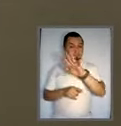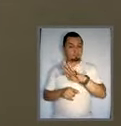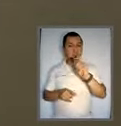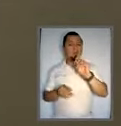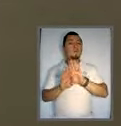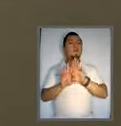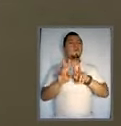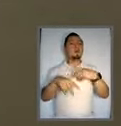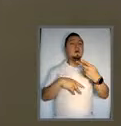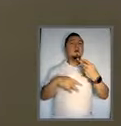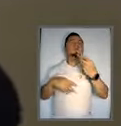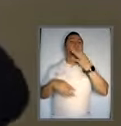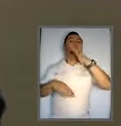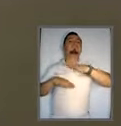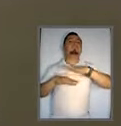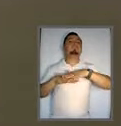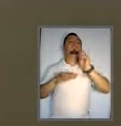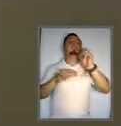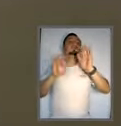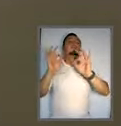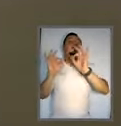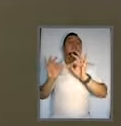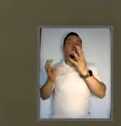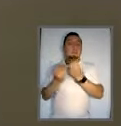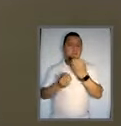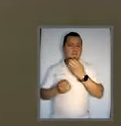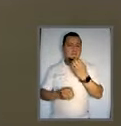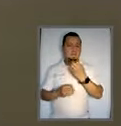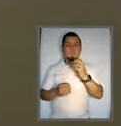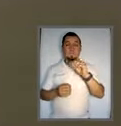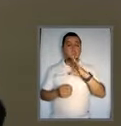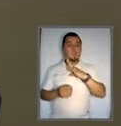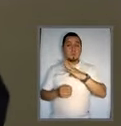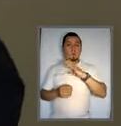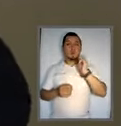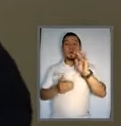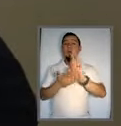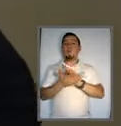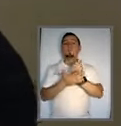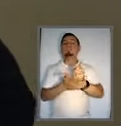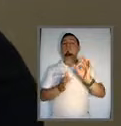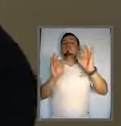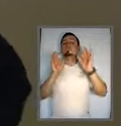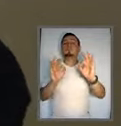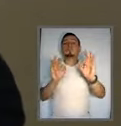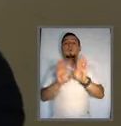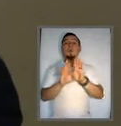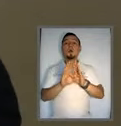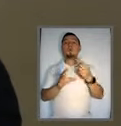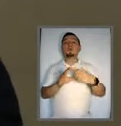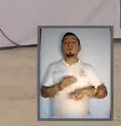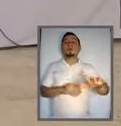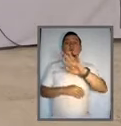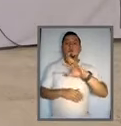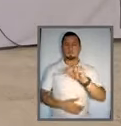cómo va a evaluar y él mismo publicará la calificación de la tercera evaluación. Pero no hay aprobación automática, eso no va a haber